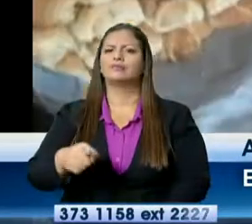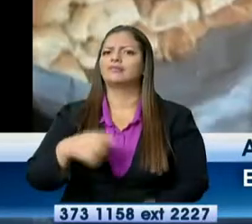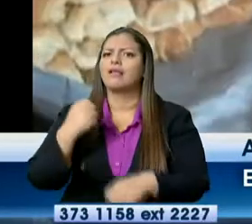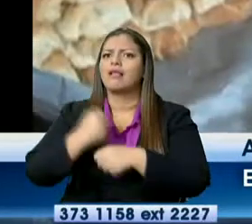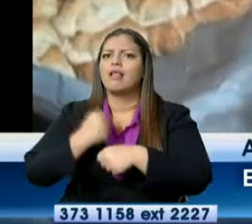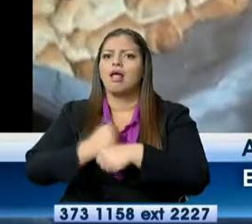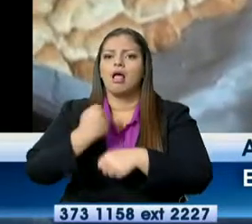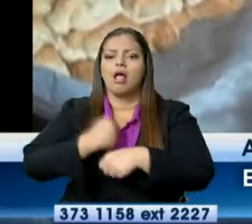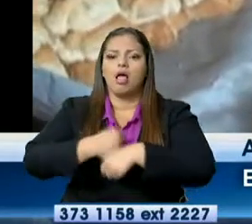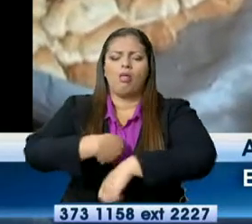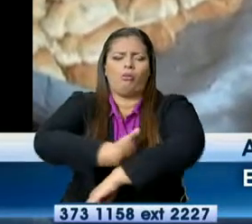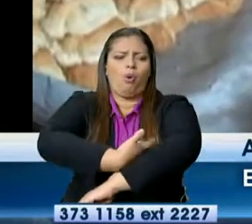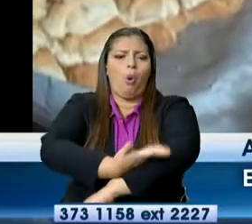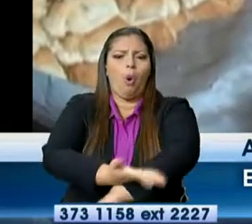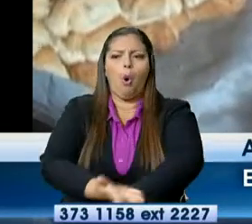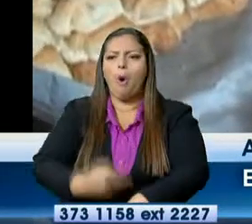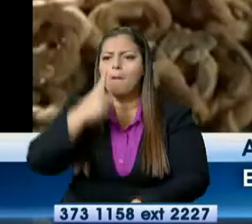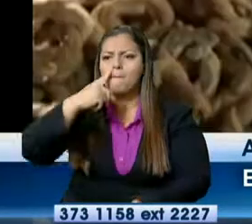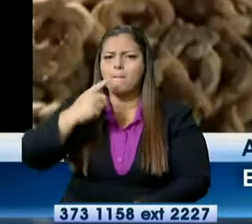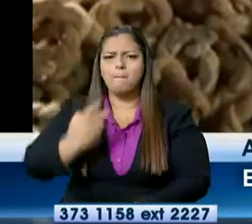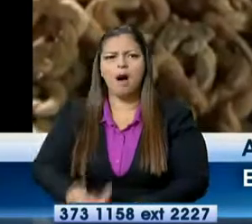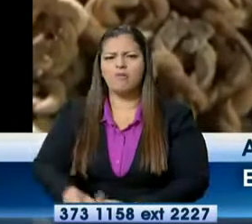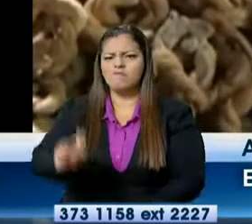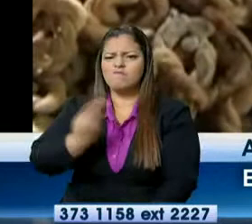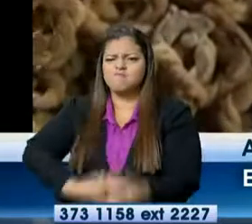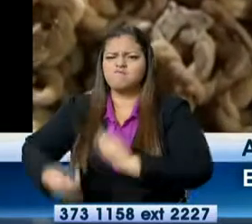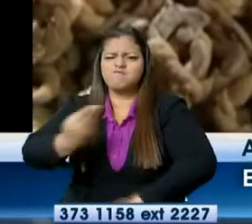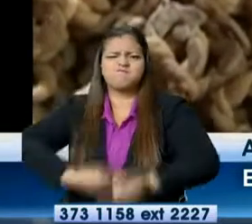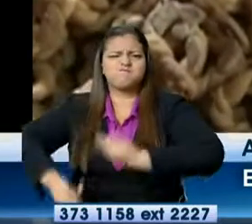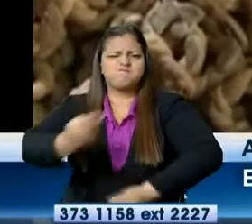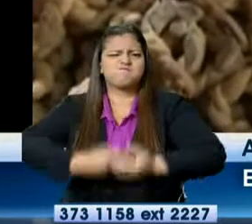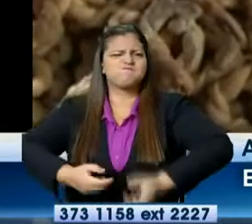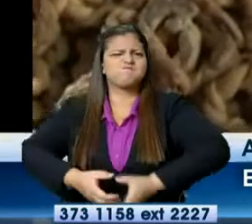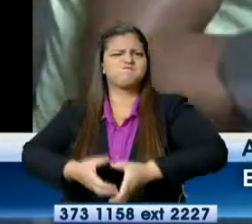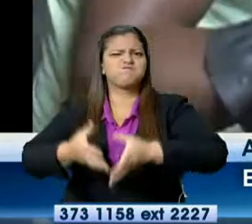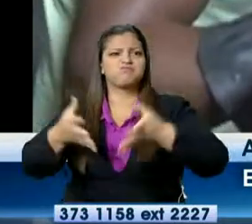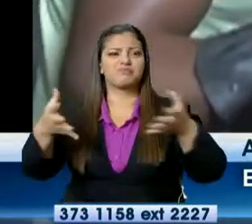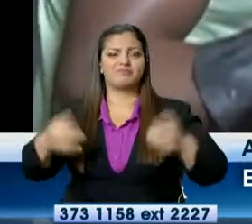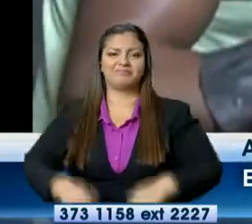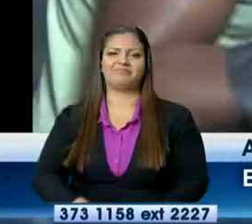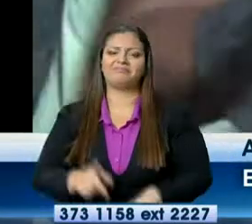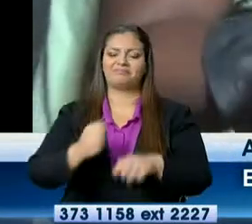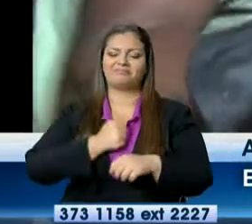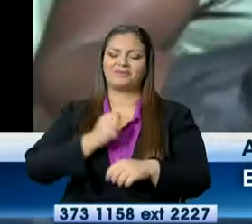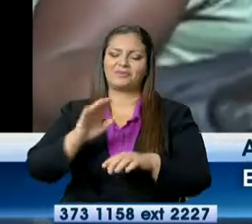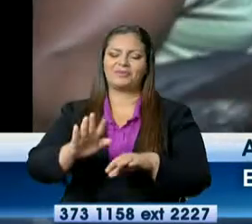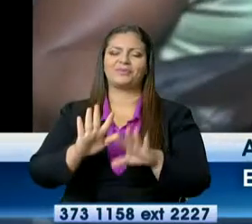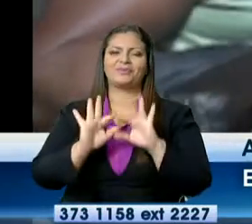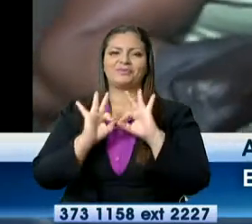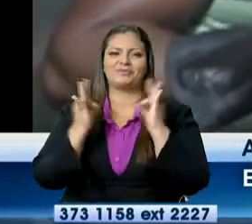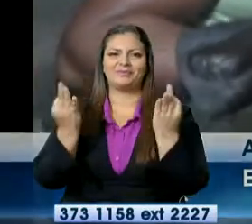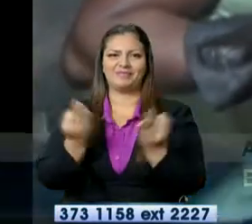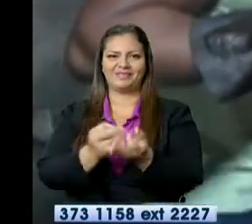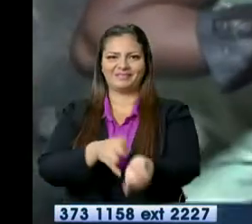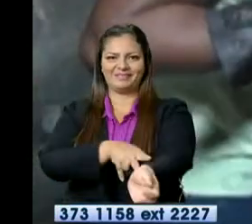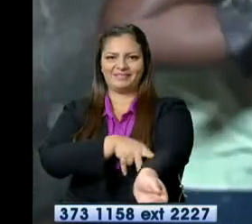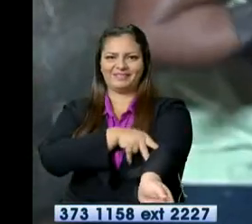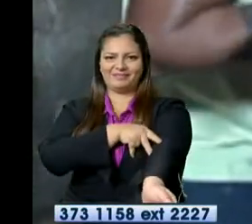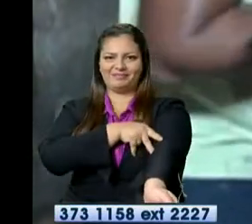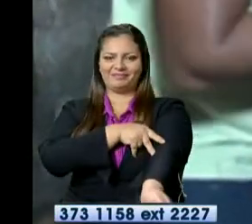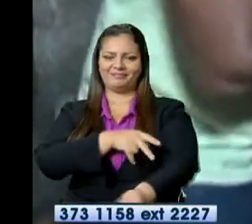de una familia, sino más bien de toda una ciudad. Desde Los Ríos, informó Odette Camacho.